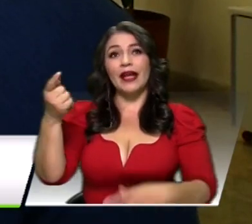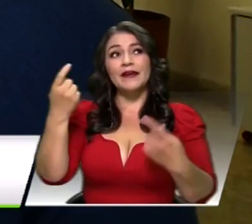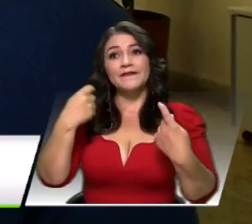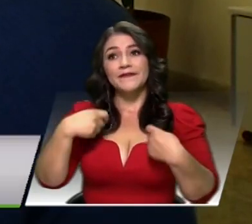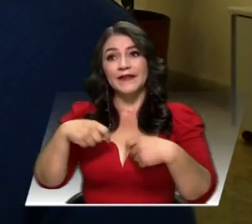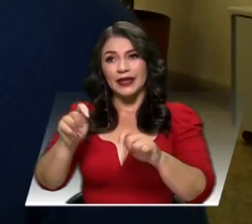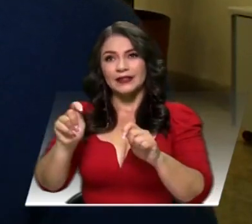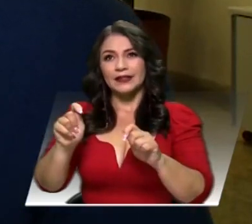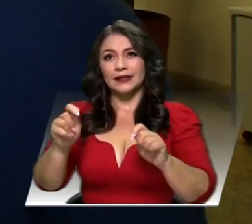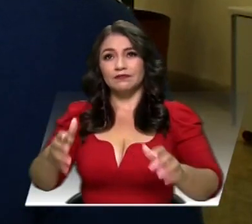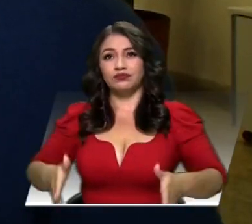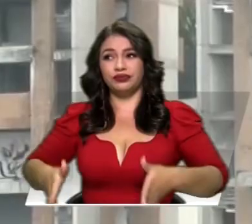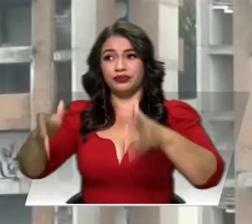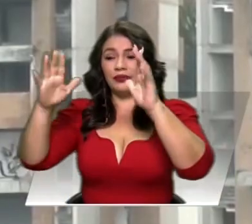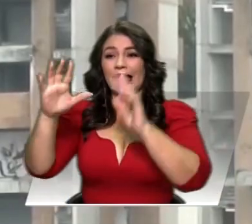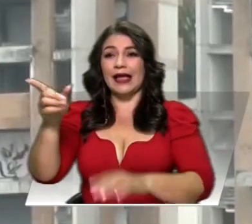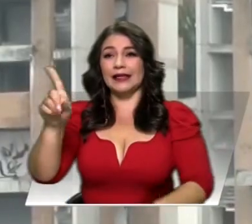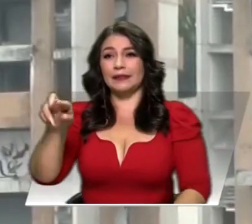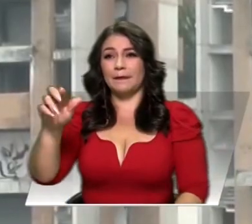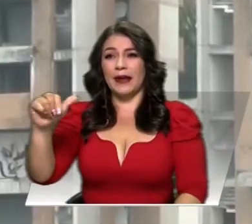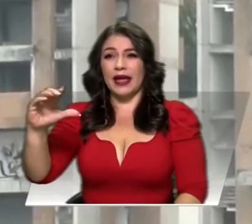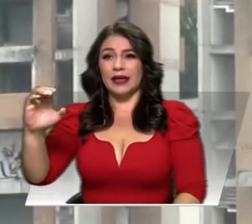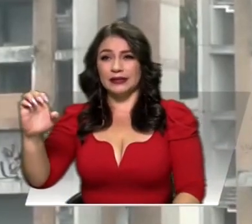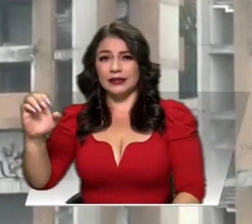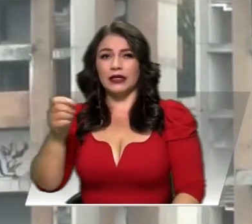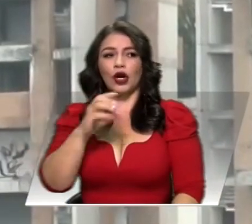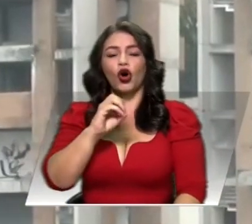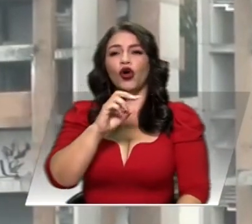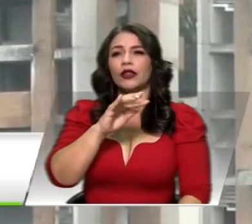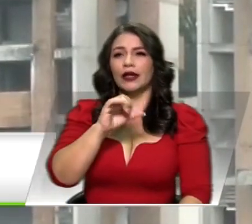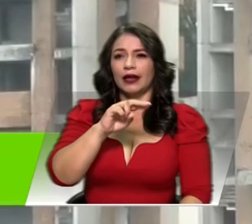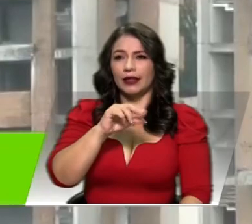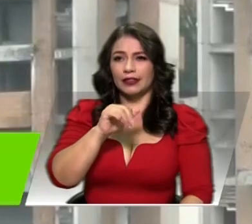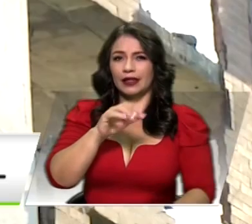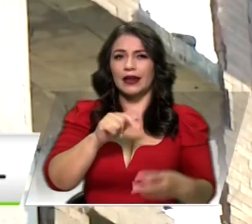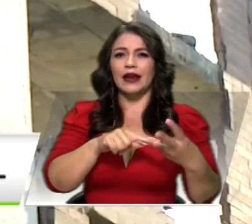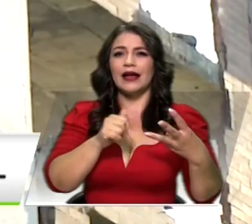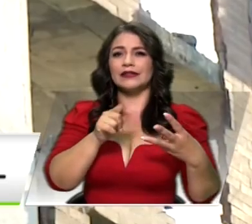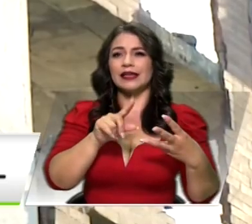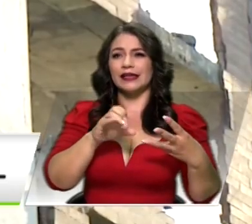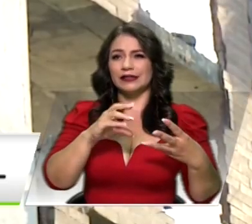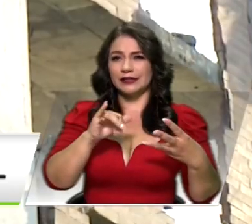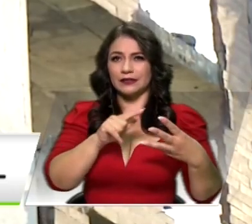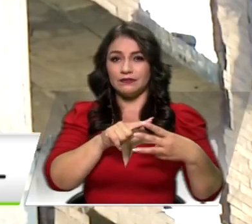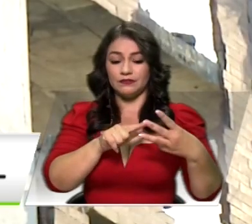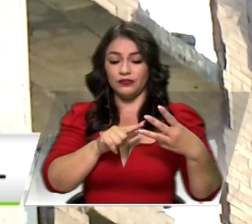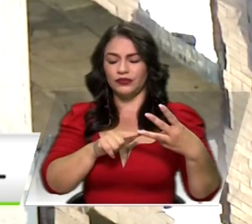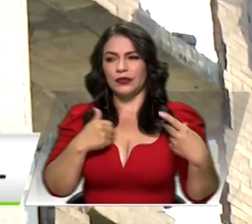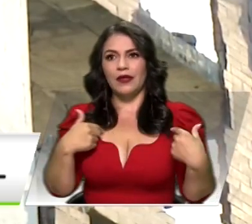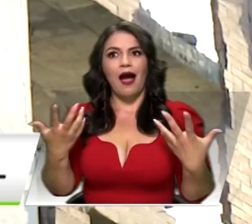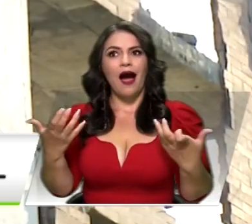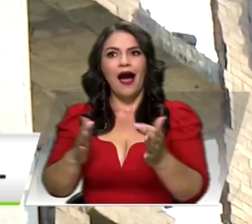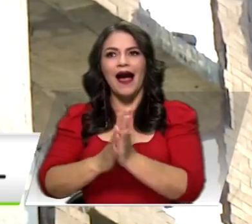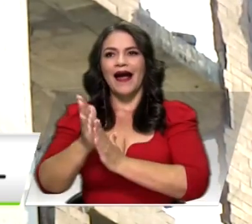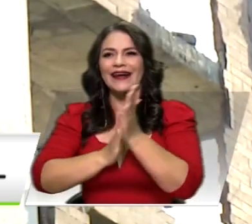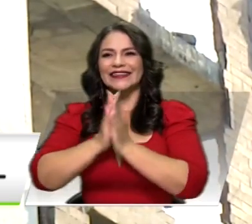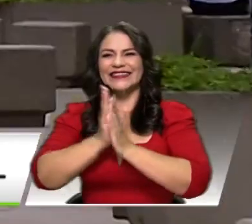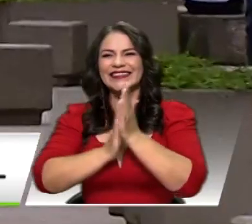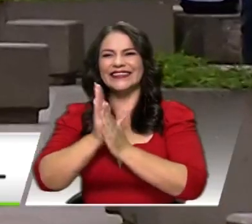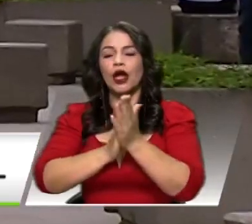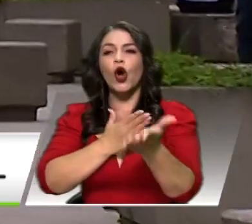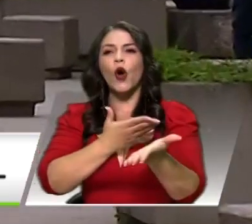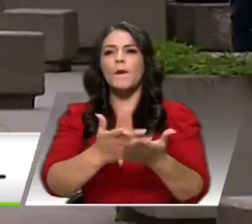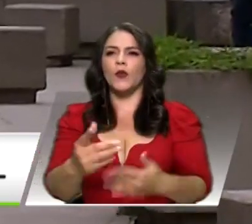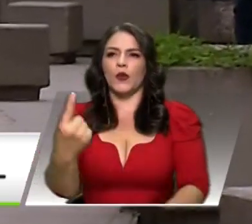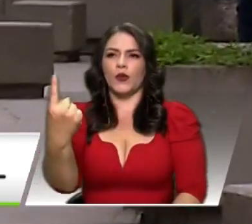momento Space, Continental y Ascensi. Sin imaginar siquiera el infierno en el que se metía, compró uno de los